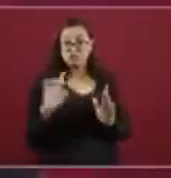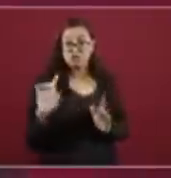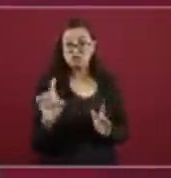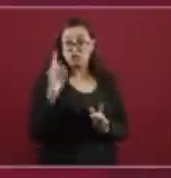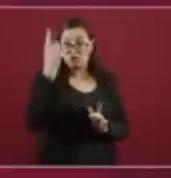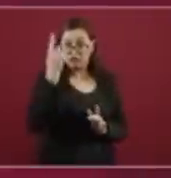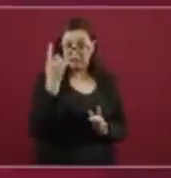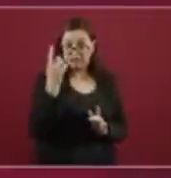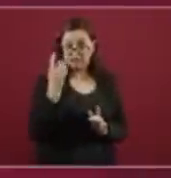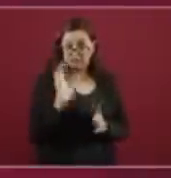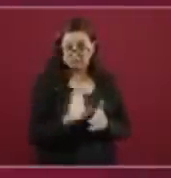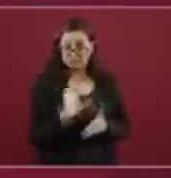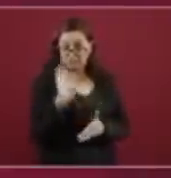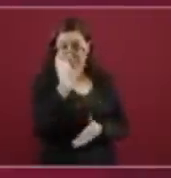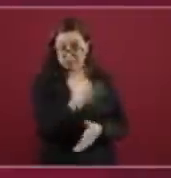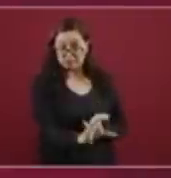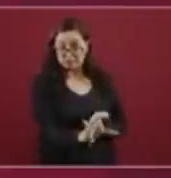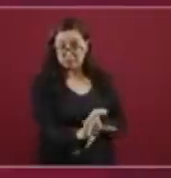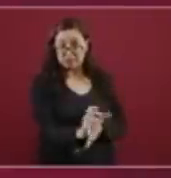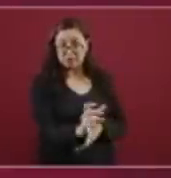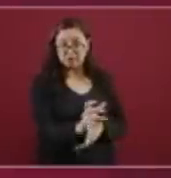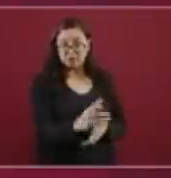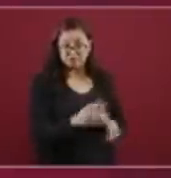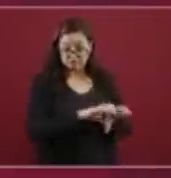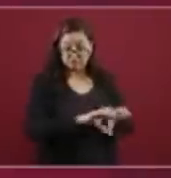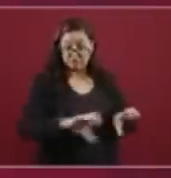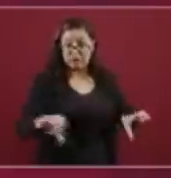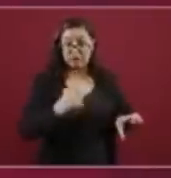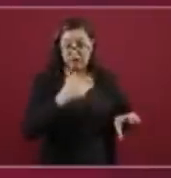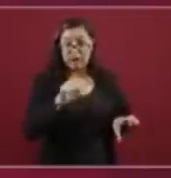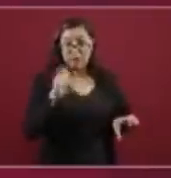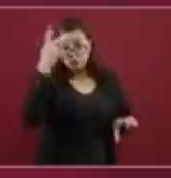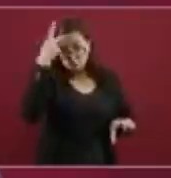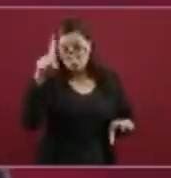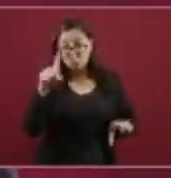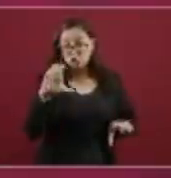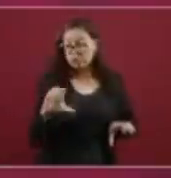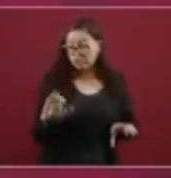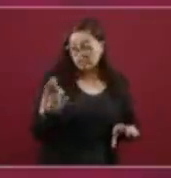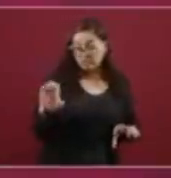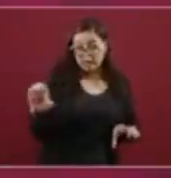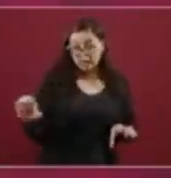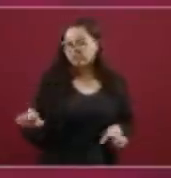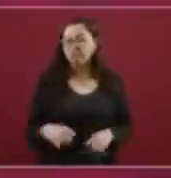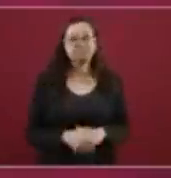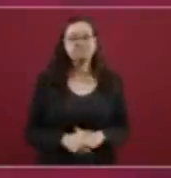ser parte de la Comisión Federal de Electricidad.